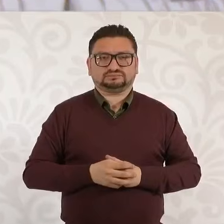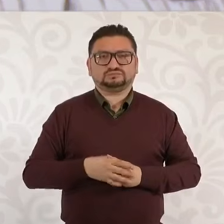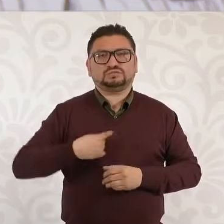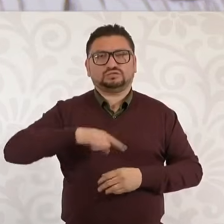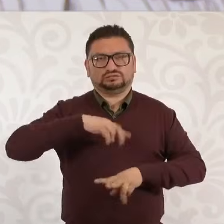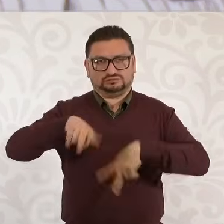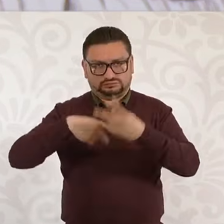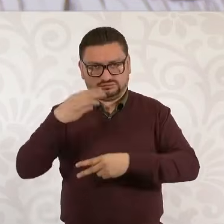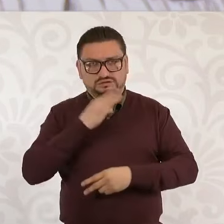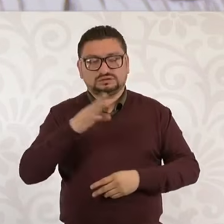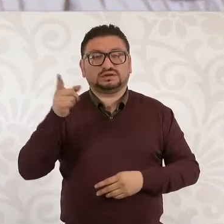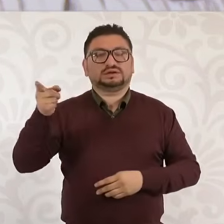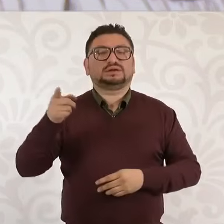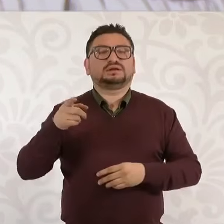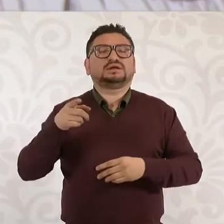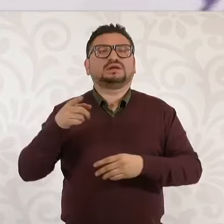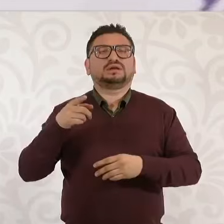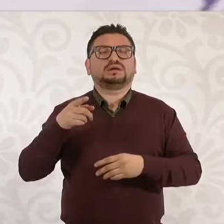a Mazatlán, estamos viendo